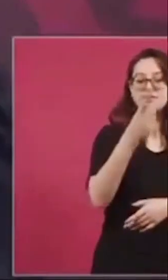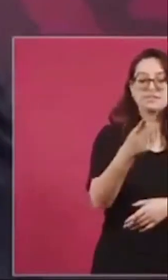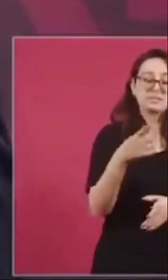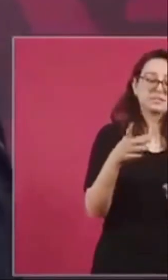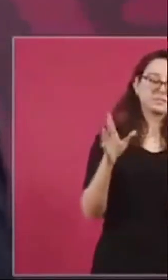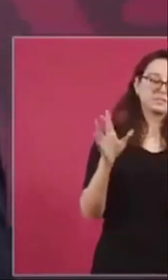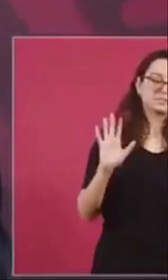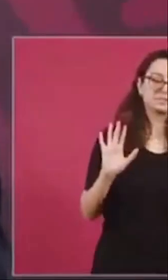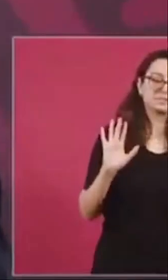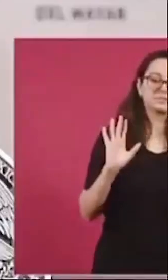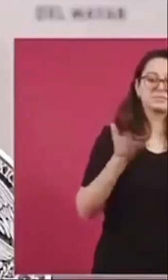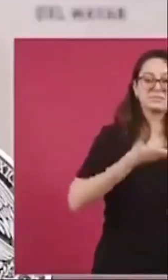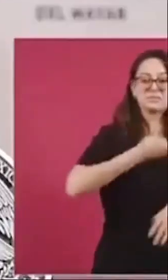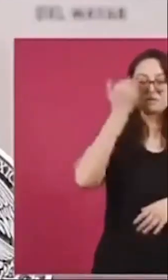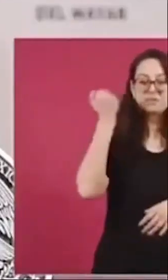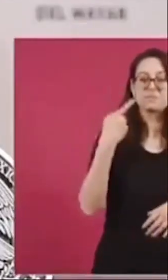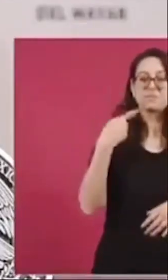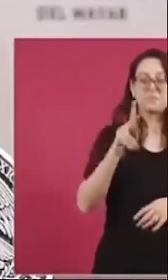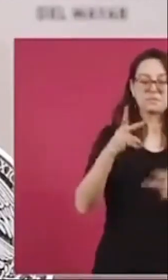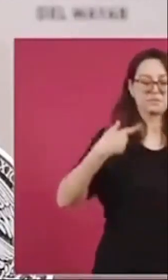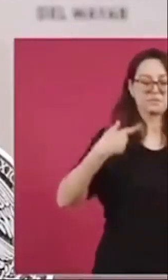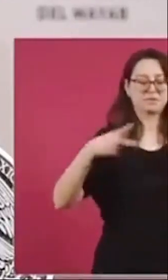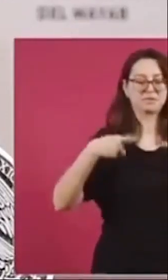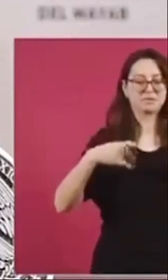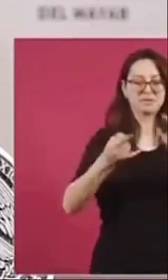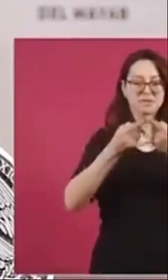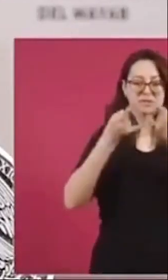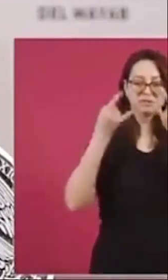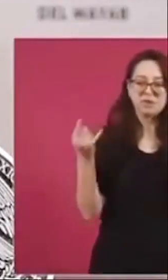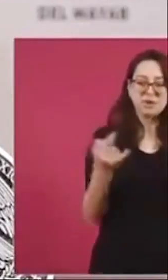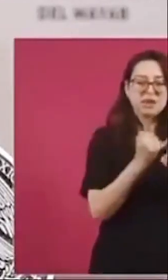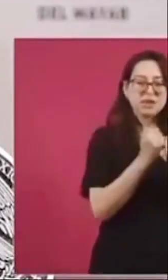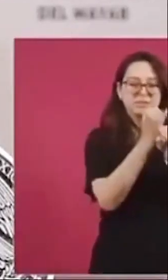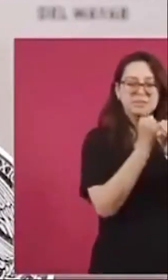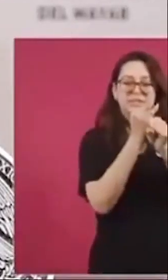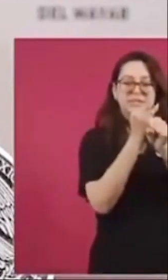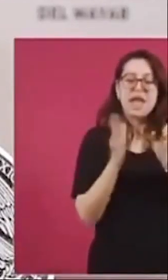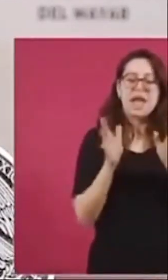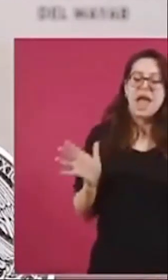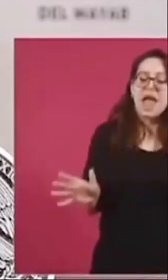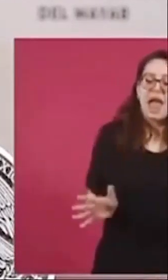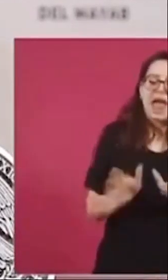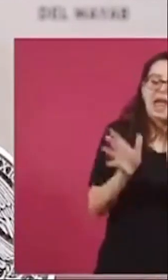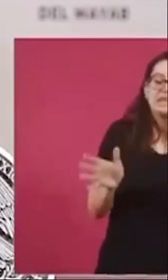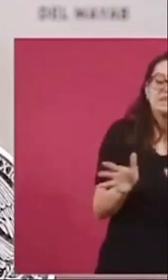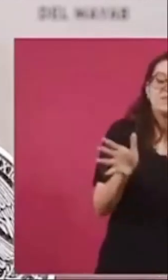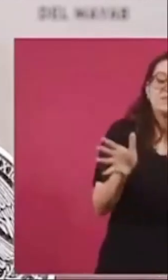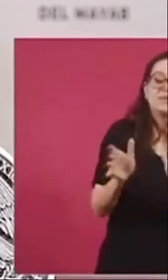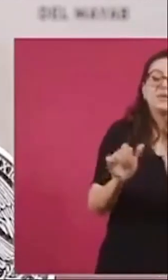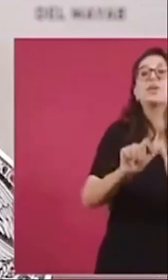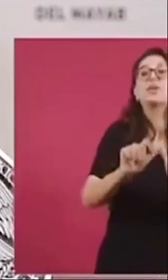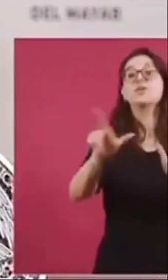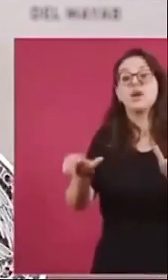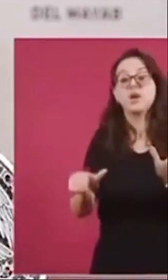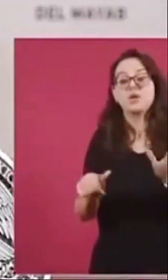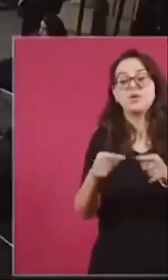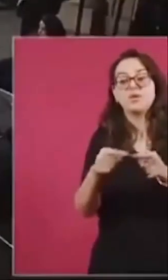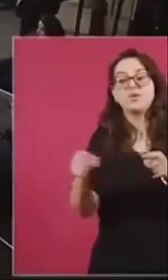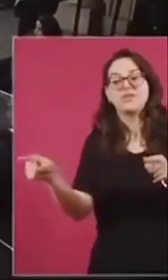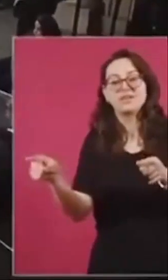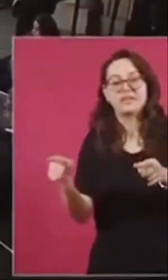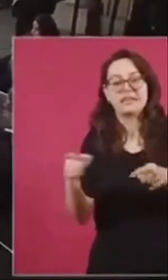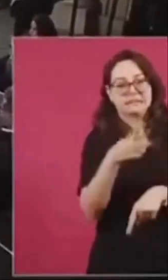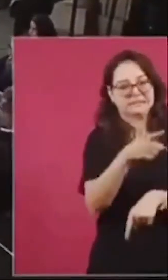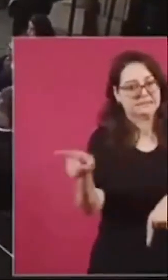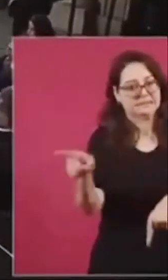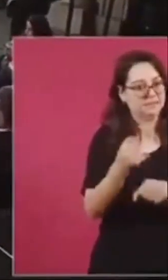a poner todas esas sentencias de las que te hablo, tanto y acuerdos del INE y acuerdos de todas las salas, donde se va a decir. Aquí hay un catálogo de